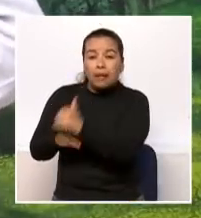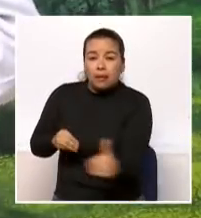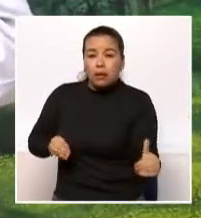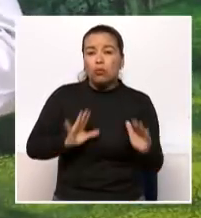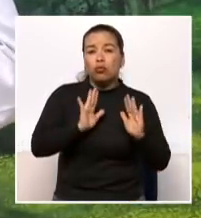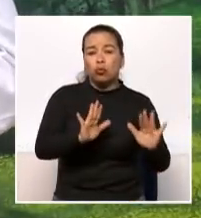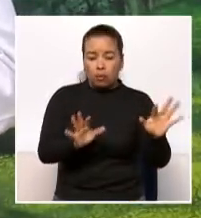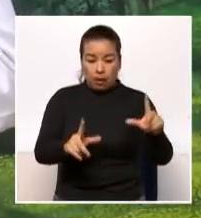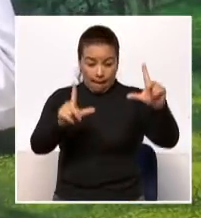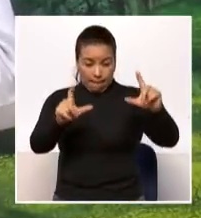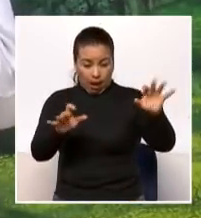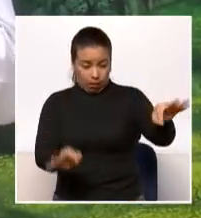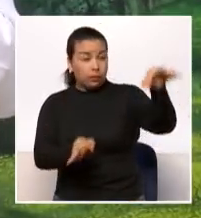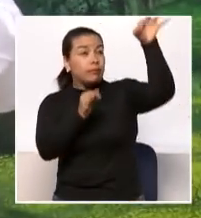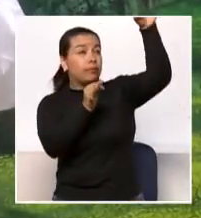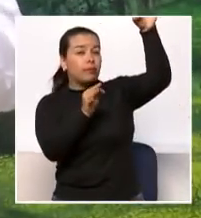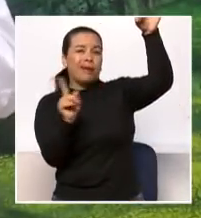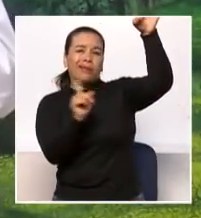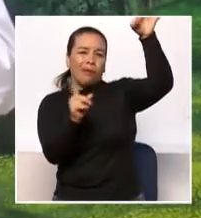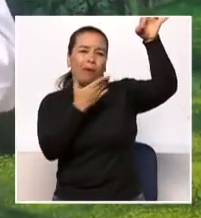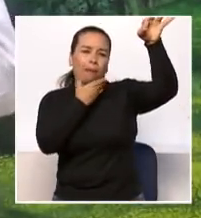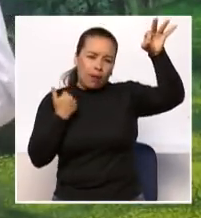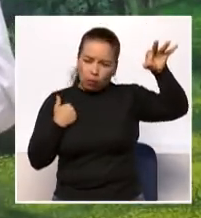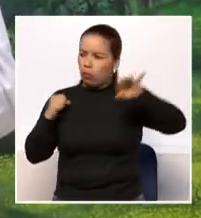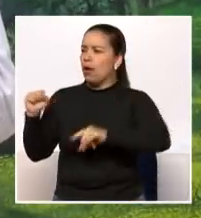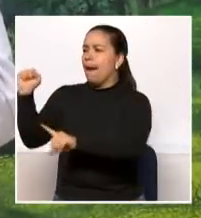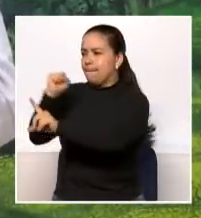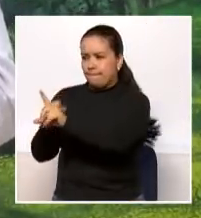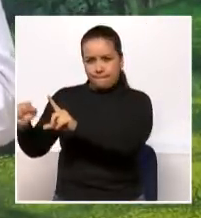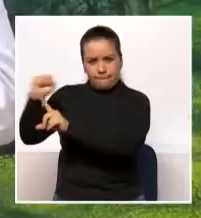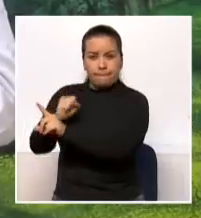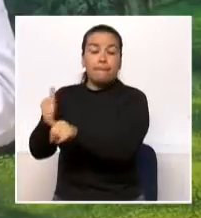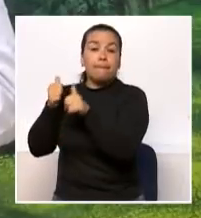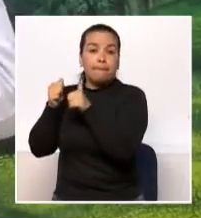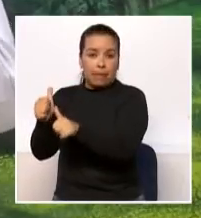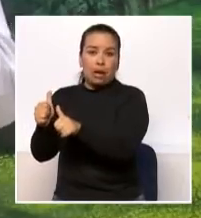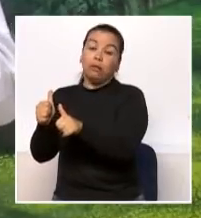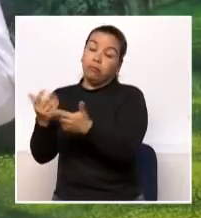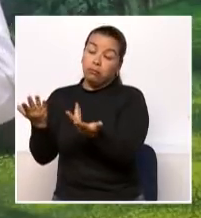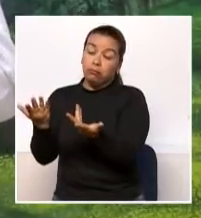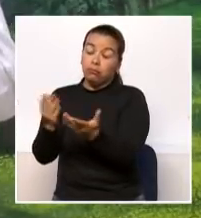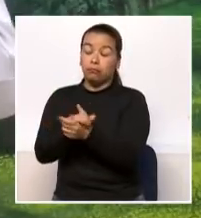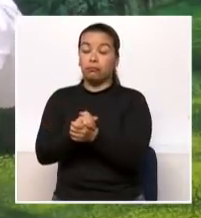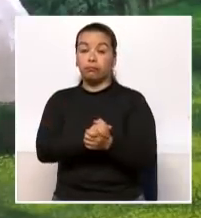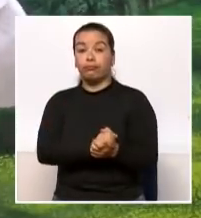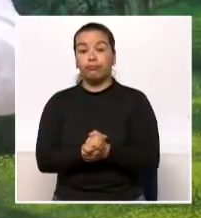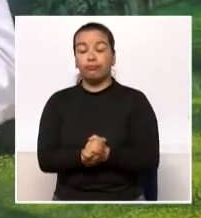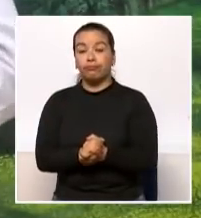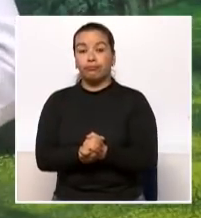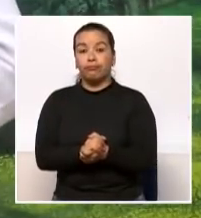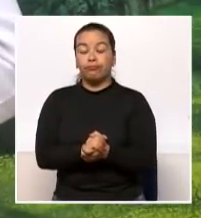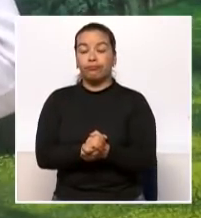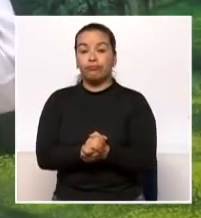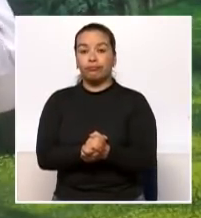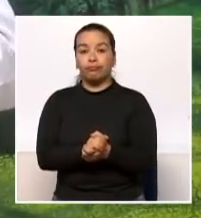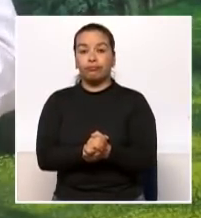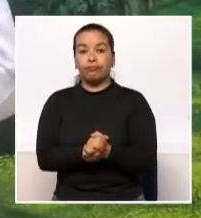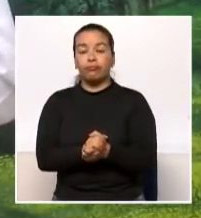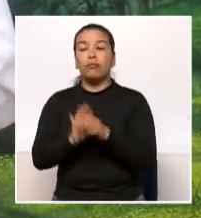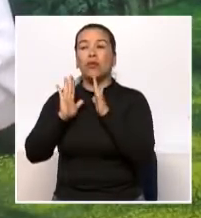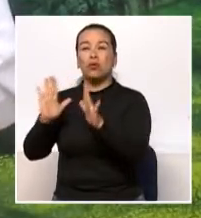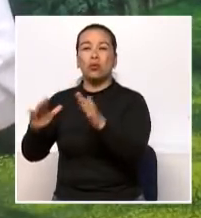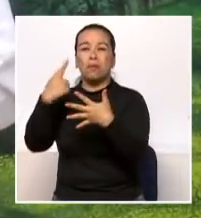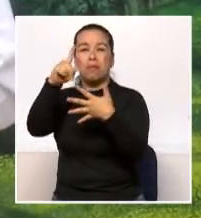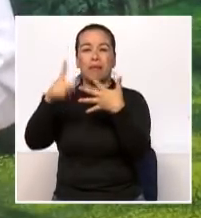la radiografía, esta serie de cosas, por la ecografía, por las condiciones ALARA, o sea, las condiciones ALARA internacionales es evitar